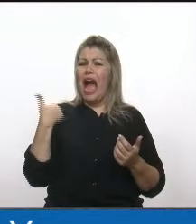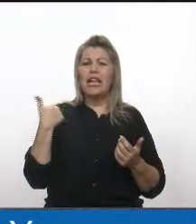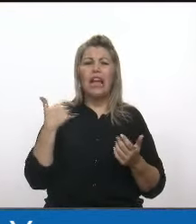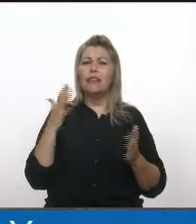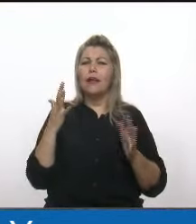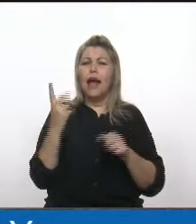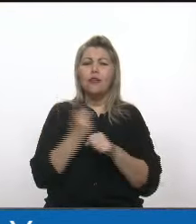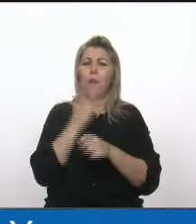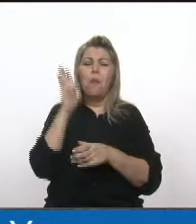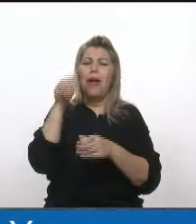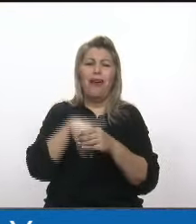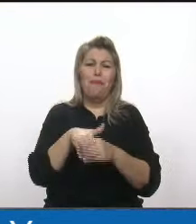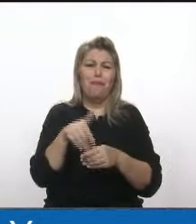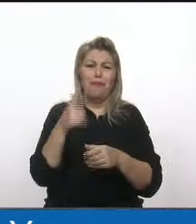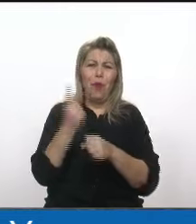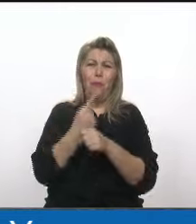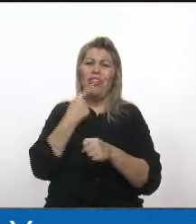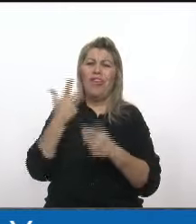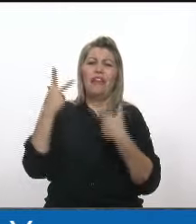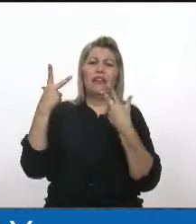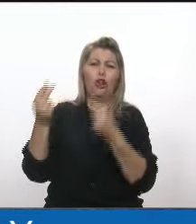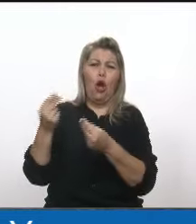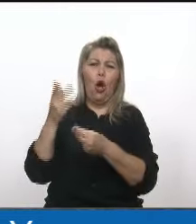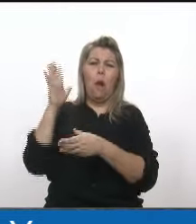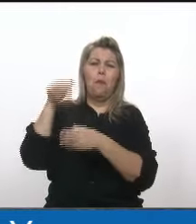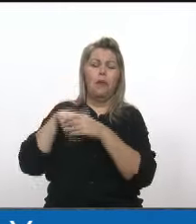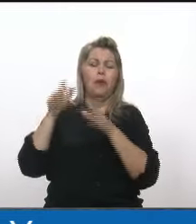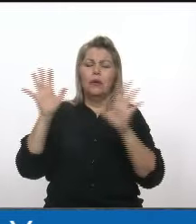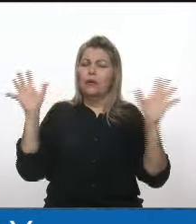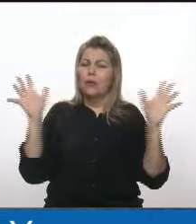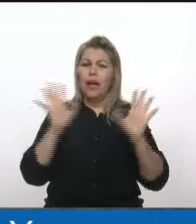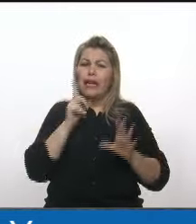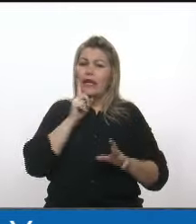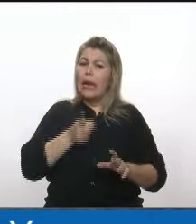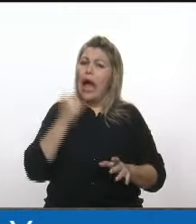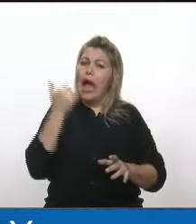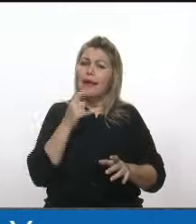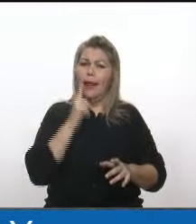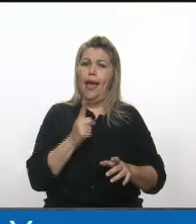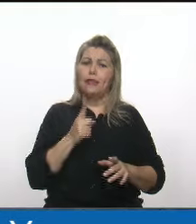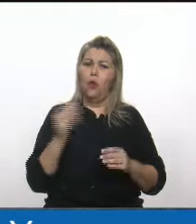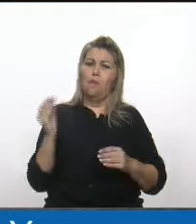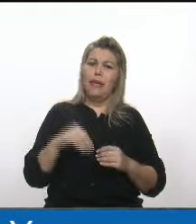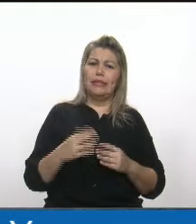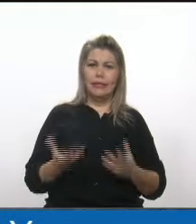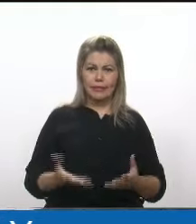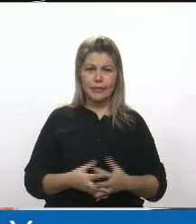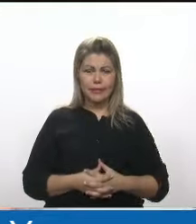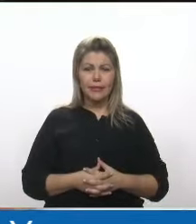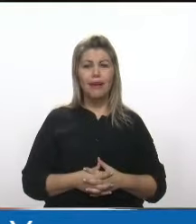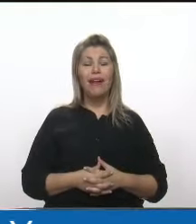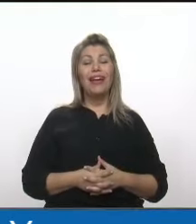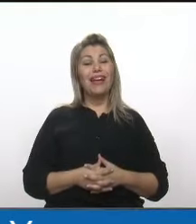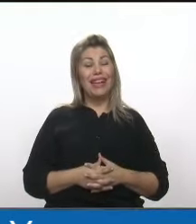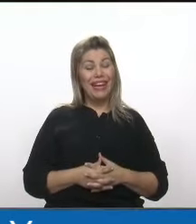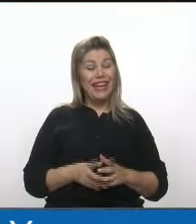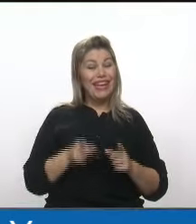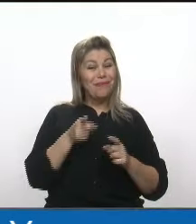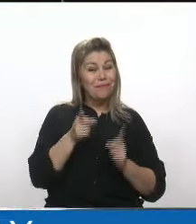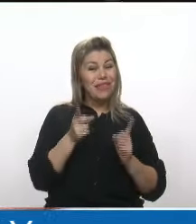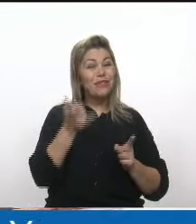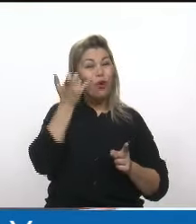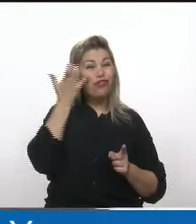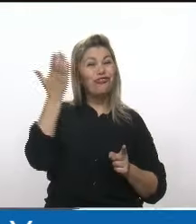impedir y este es un riesgo adicional Esto se lo dijo de hecho en una larga entrevista que hizo